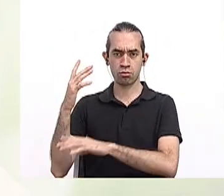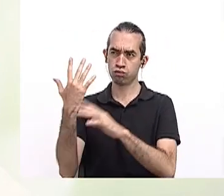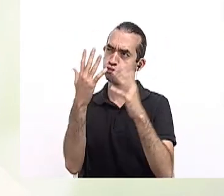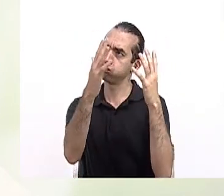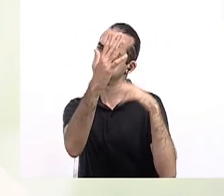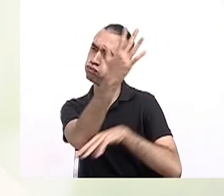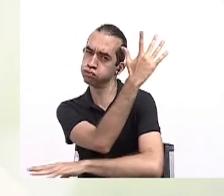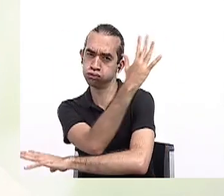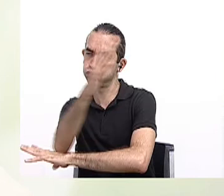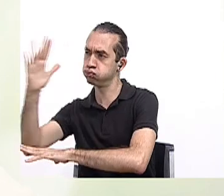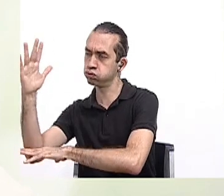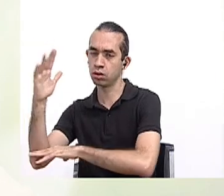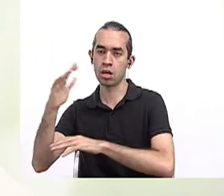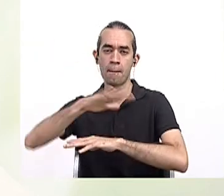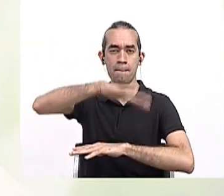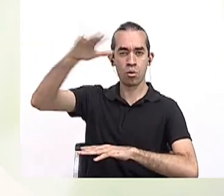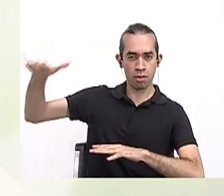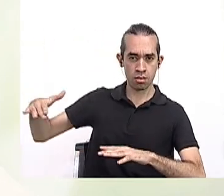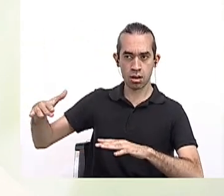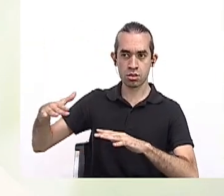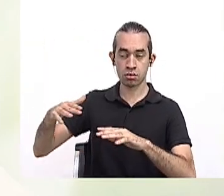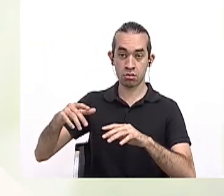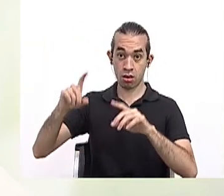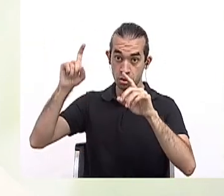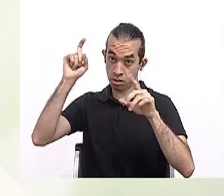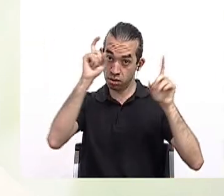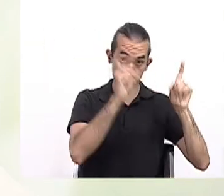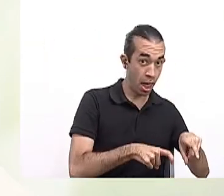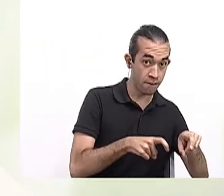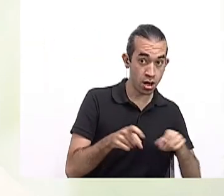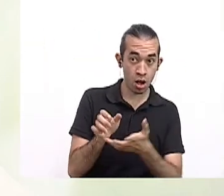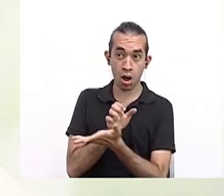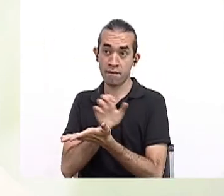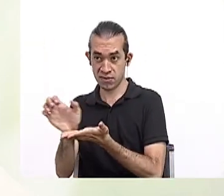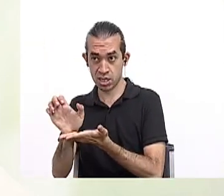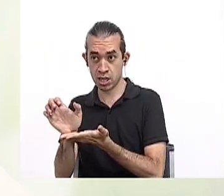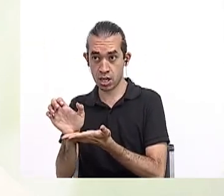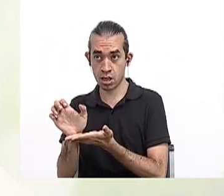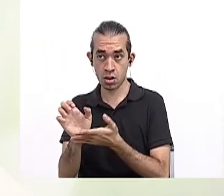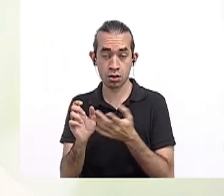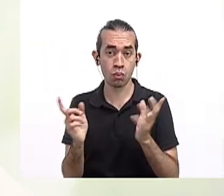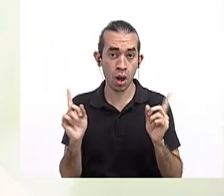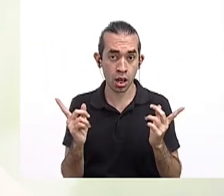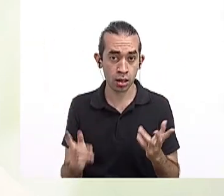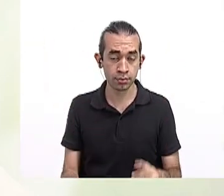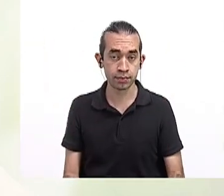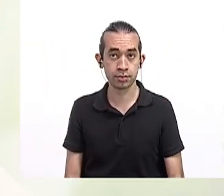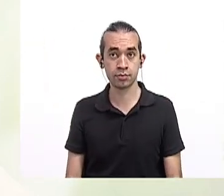será una acción a desarrollar o una acción a disminuir